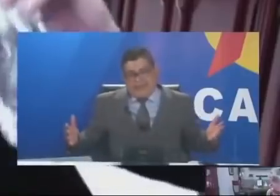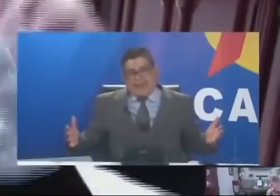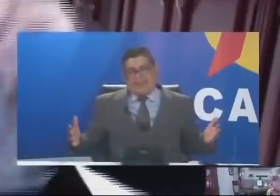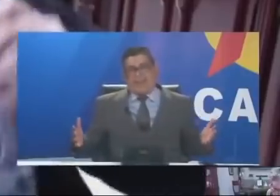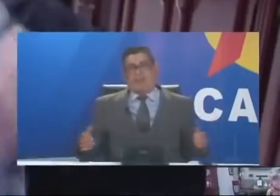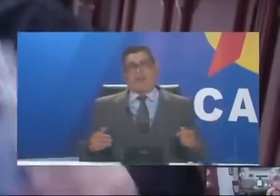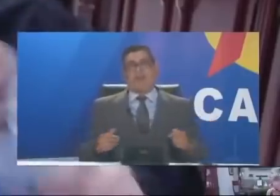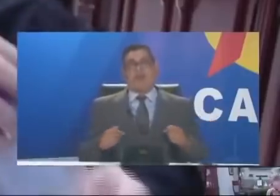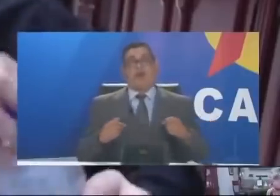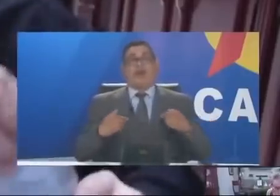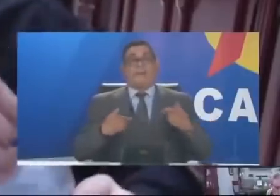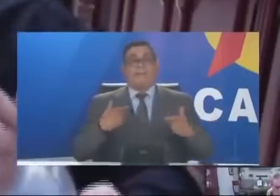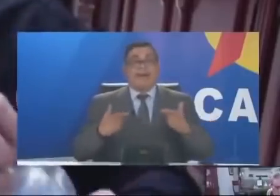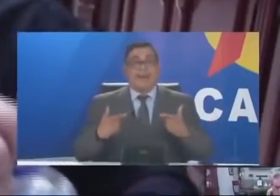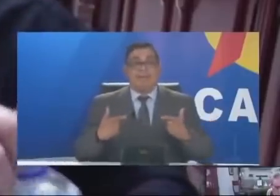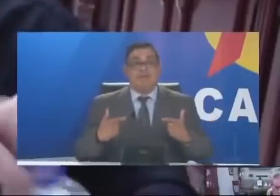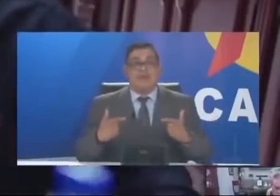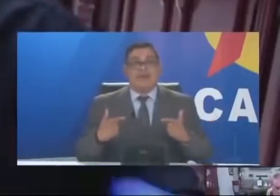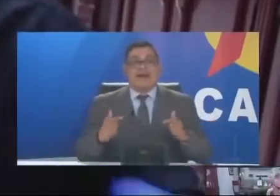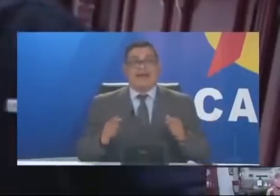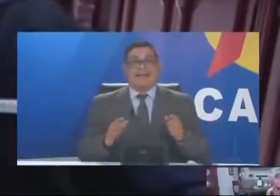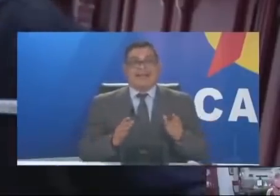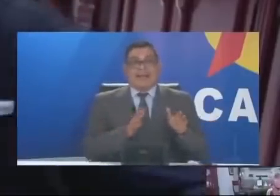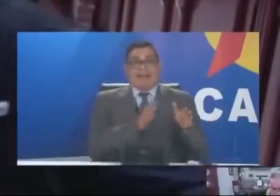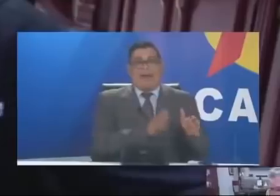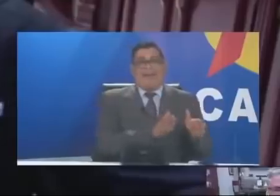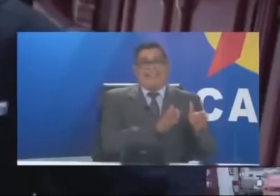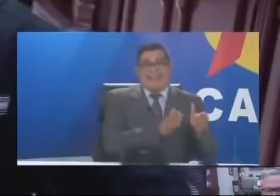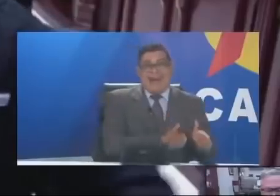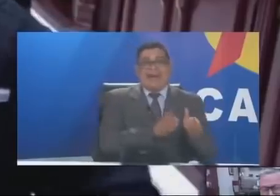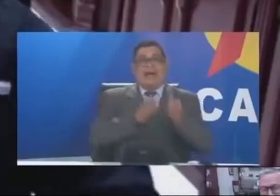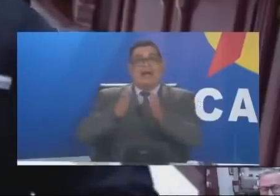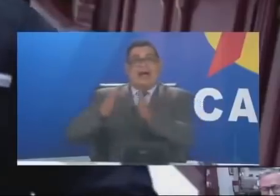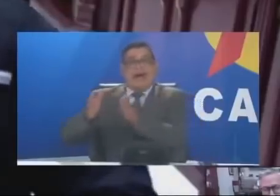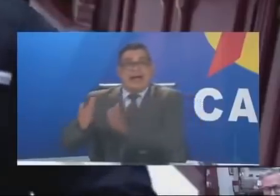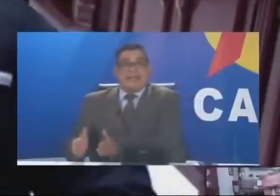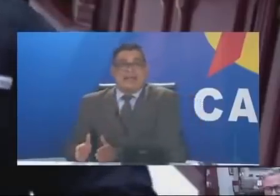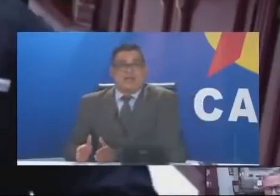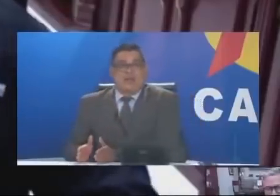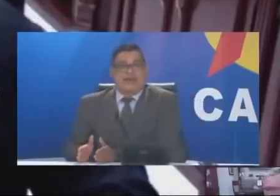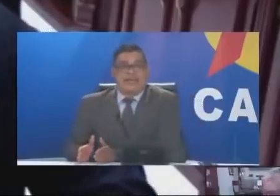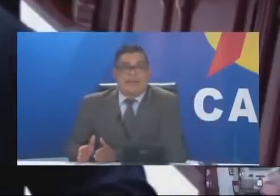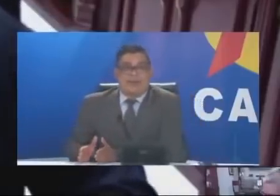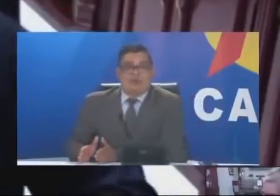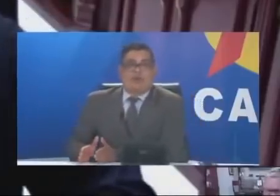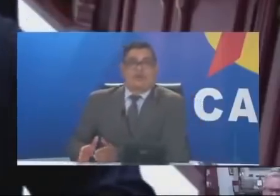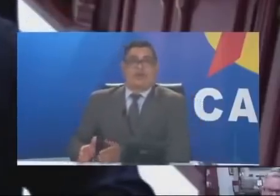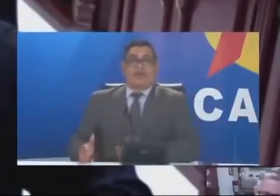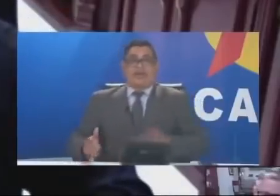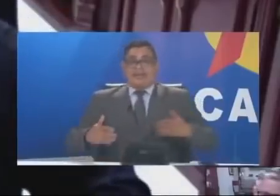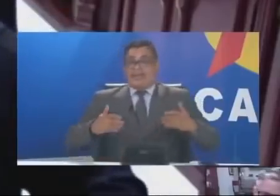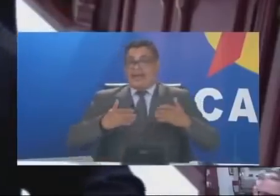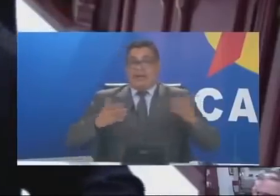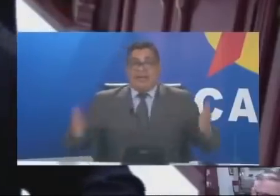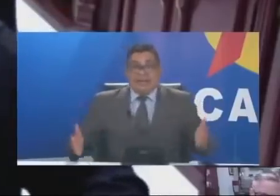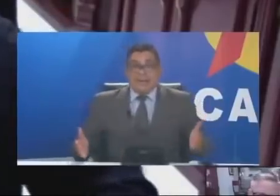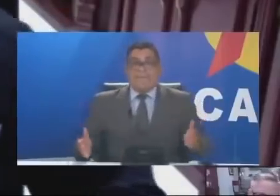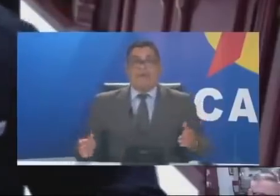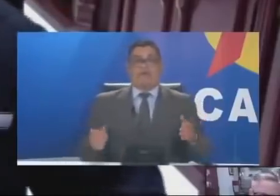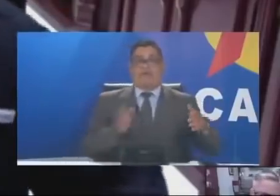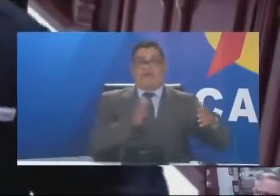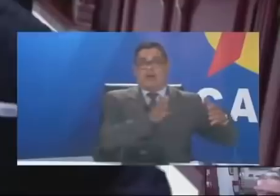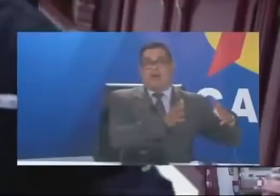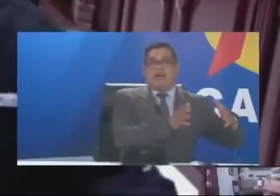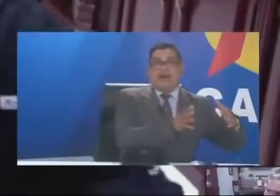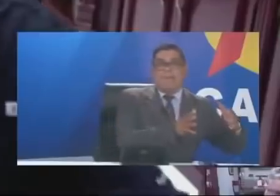diversificarse y sobre todo ver la posibilidad de que la palabra llegará hasta los hogares de las personas cerraron el